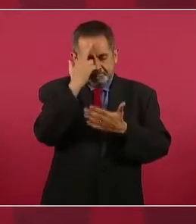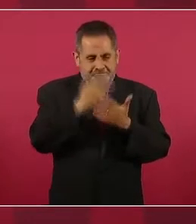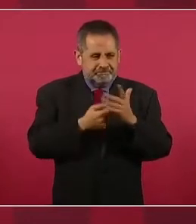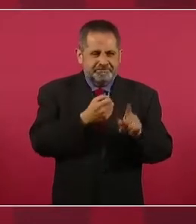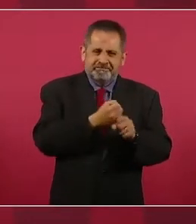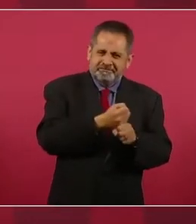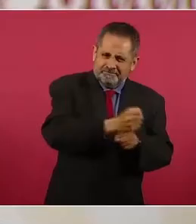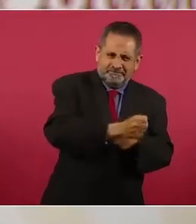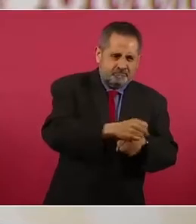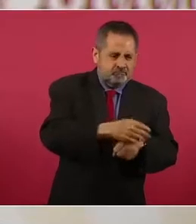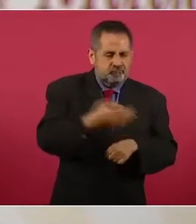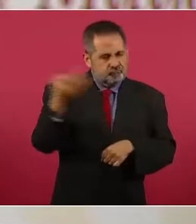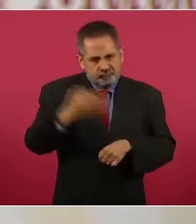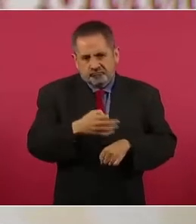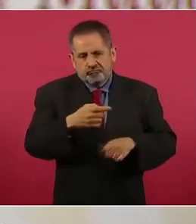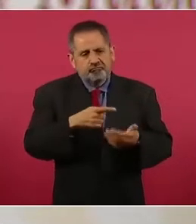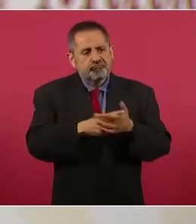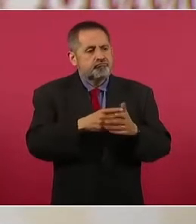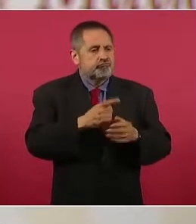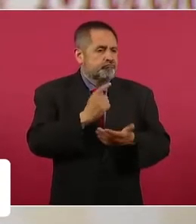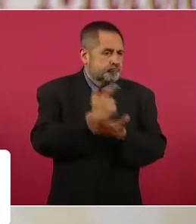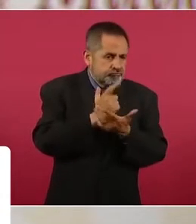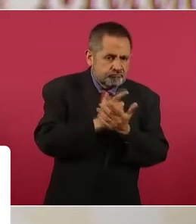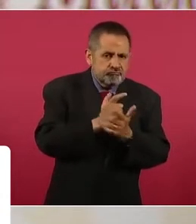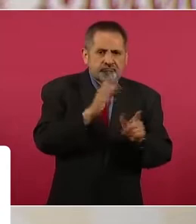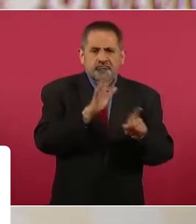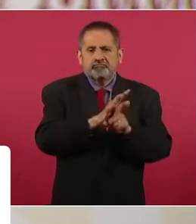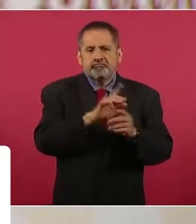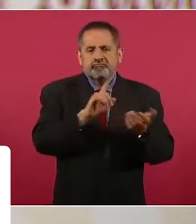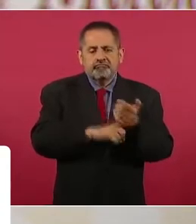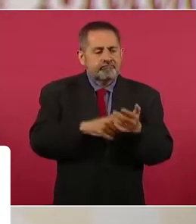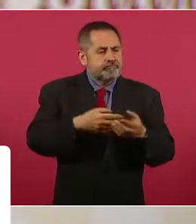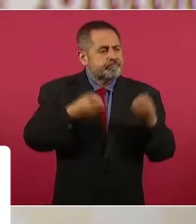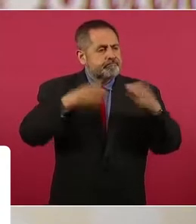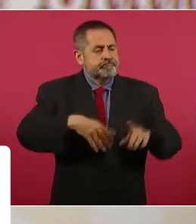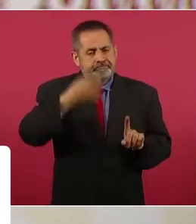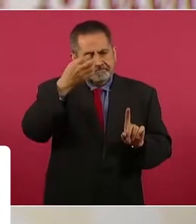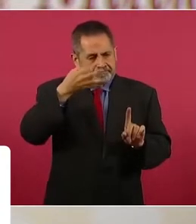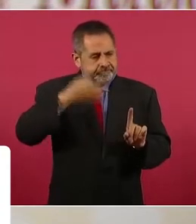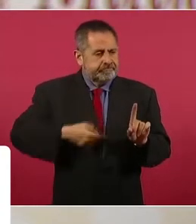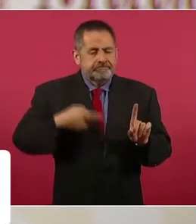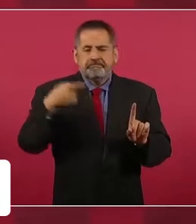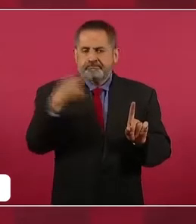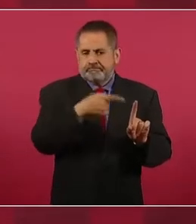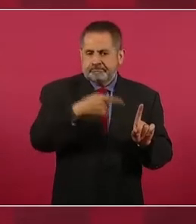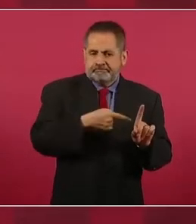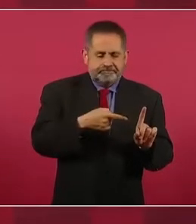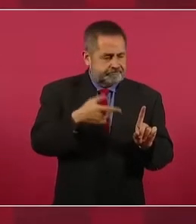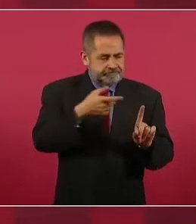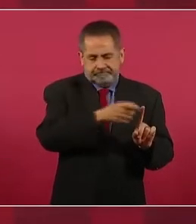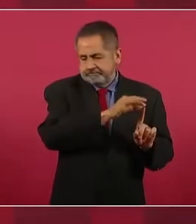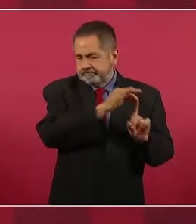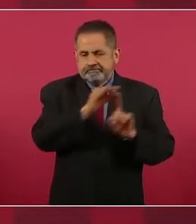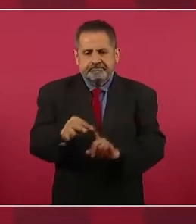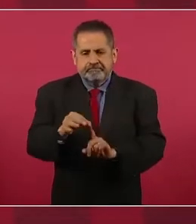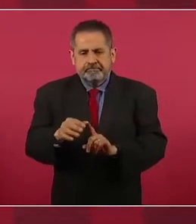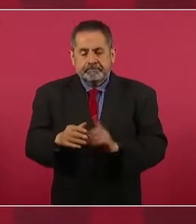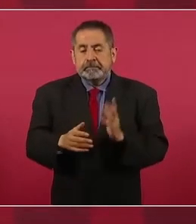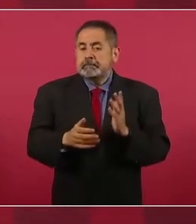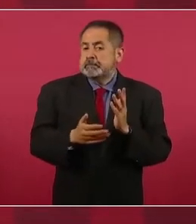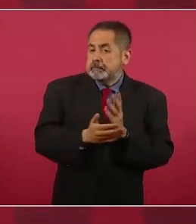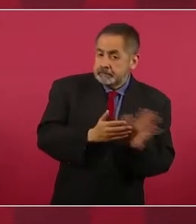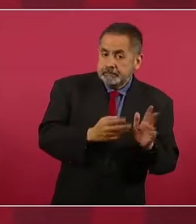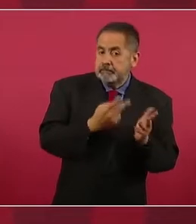lesiones calificadas, amenazas y delitos contra la dignidad de las personas. Esta causa penal es